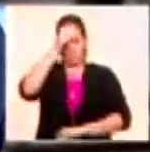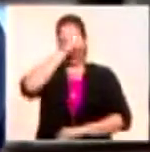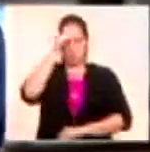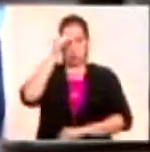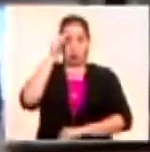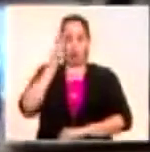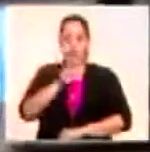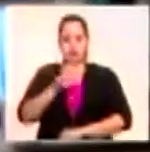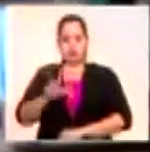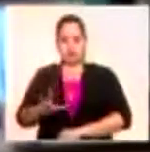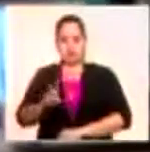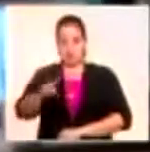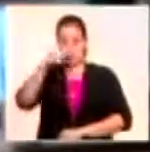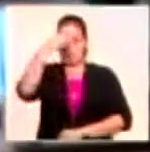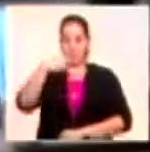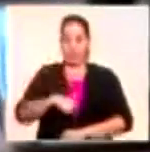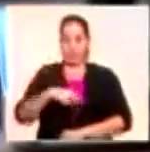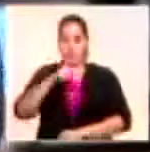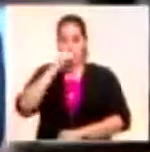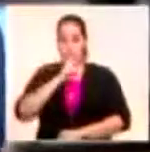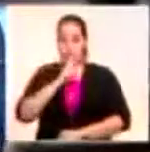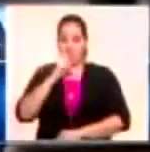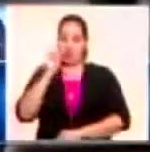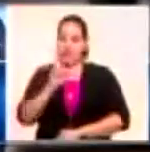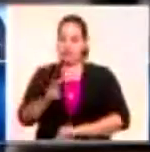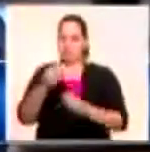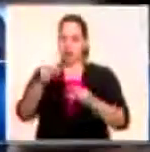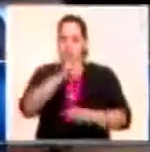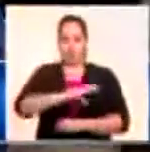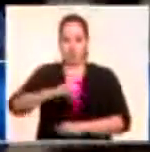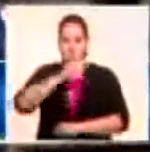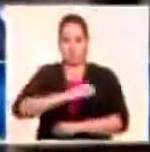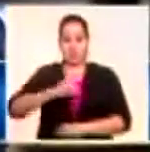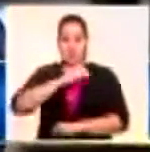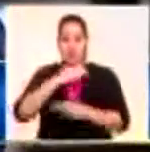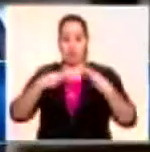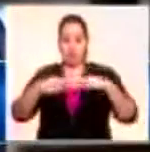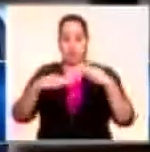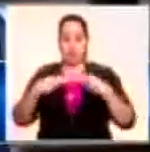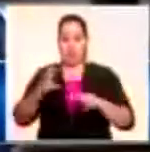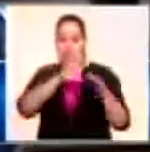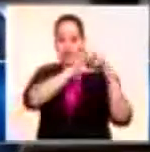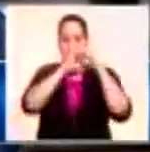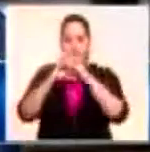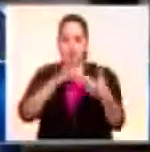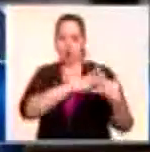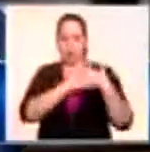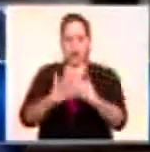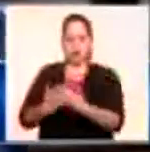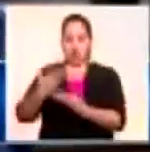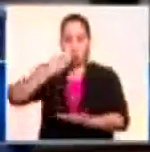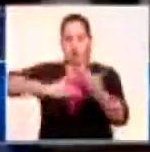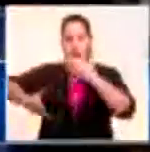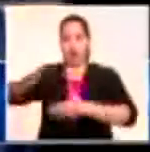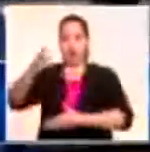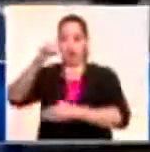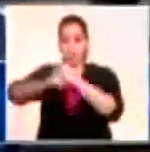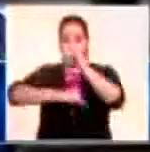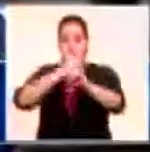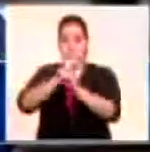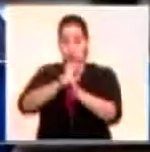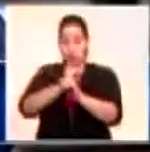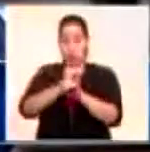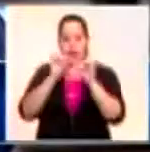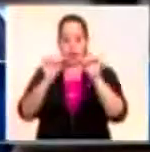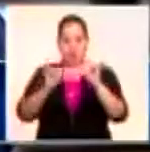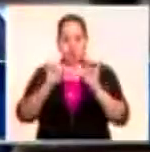mes de febrero del año en curso. Visto por el Comité Popular General de Enlace Exterior y Cooperación Internacional, el texto de